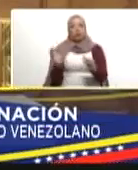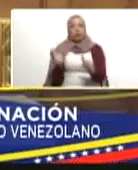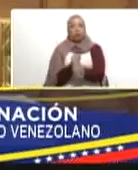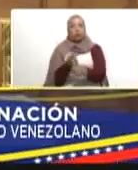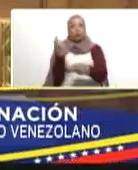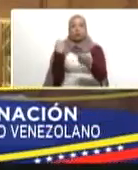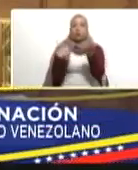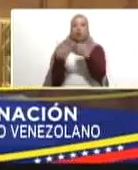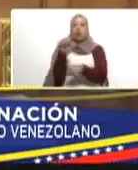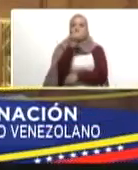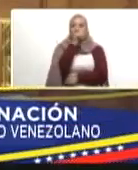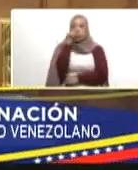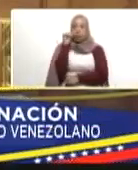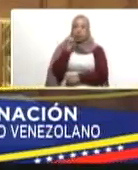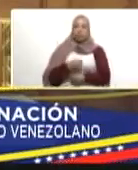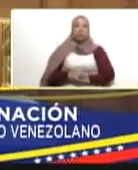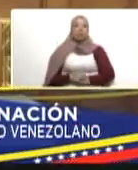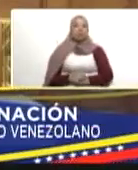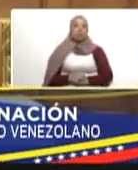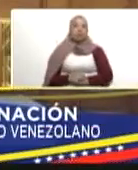drogas de